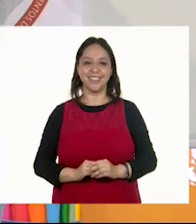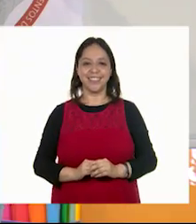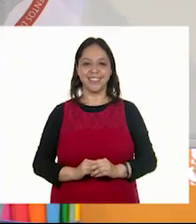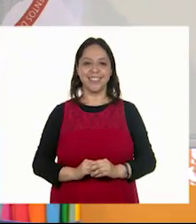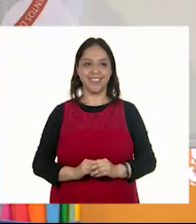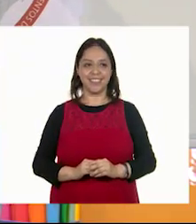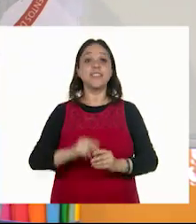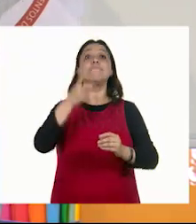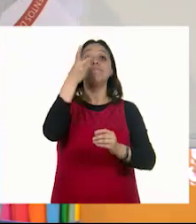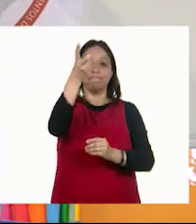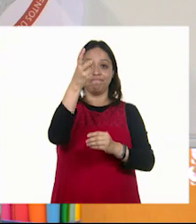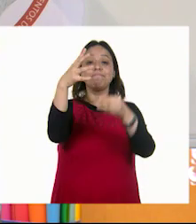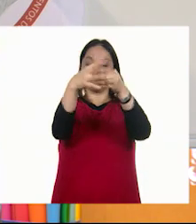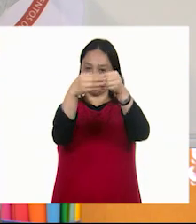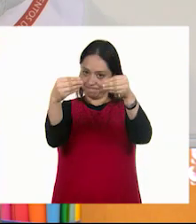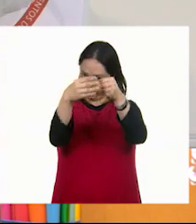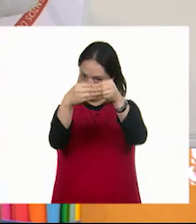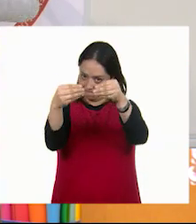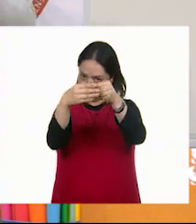Es una fruta.